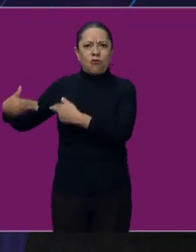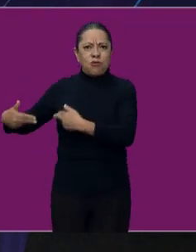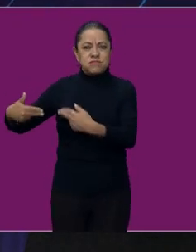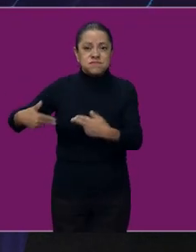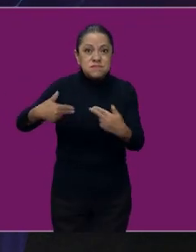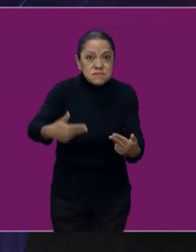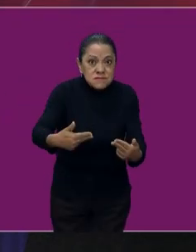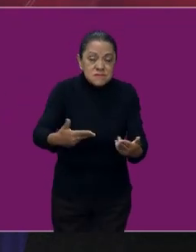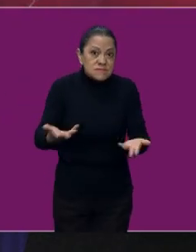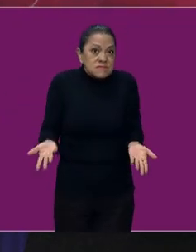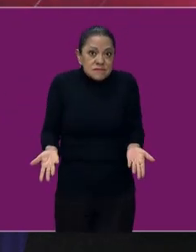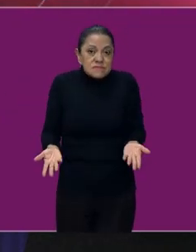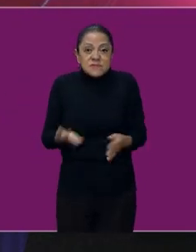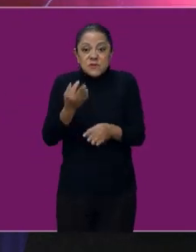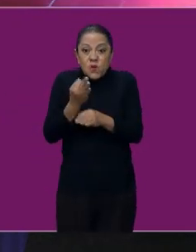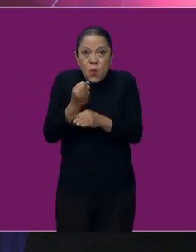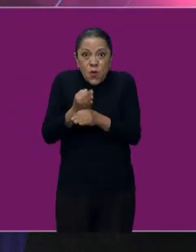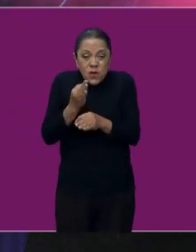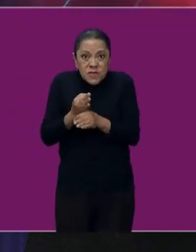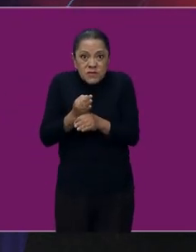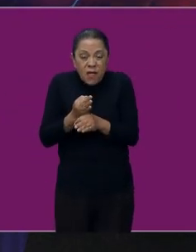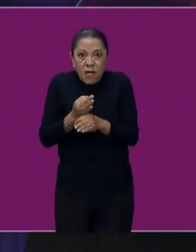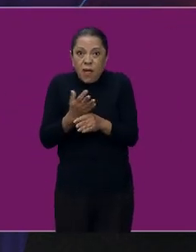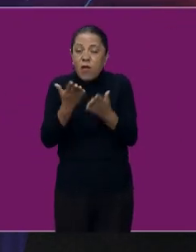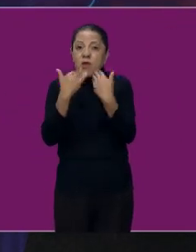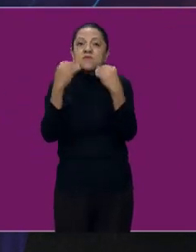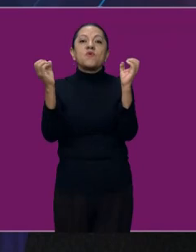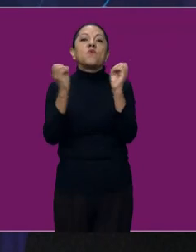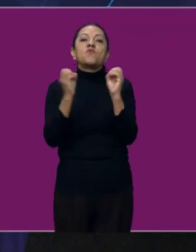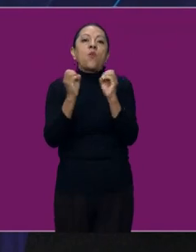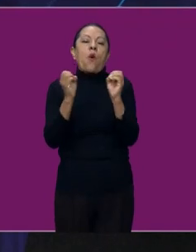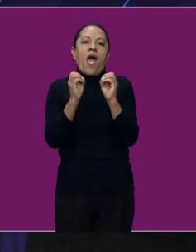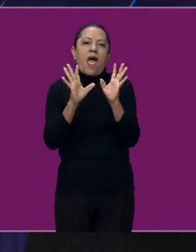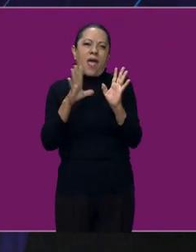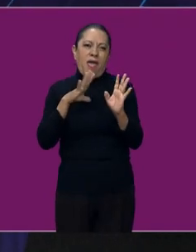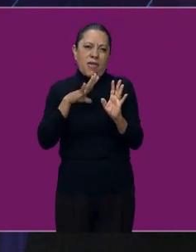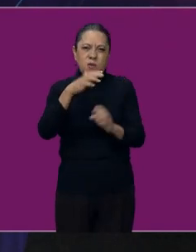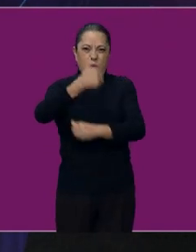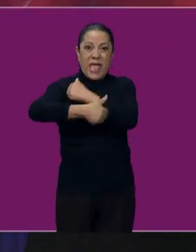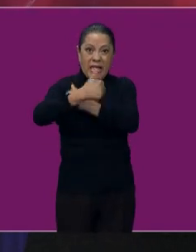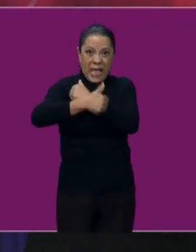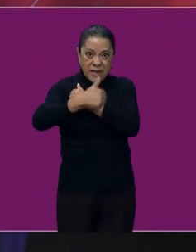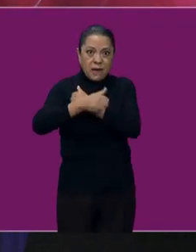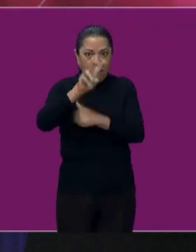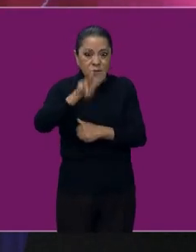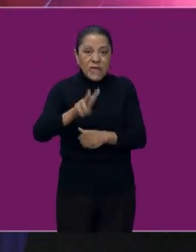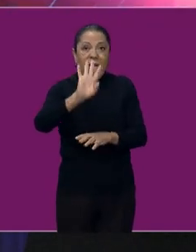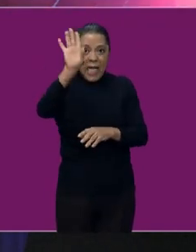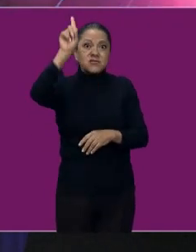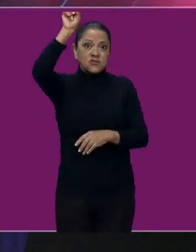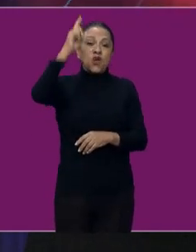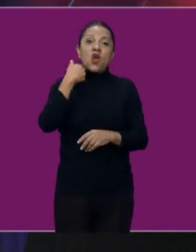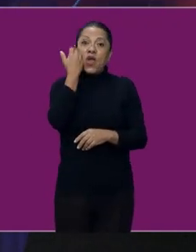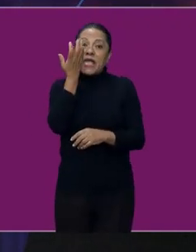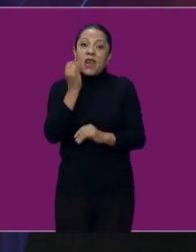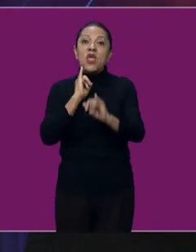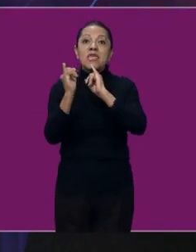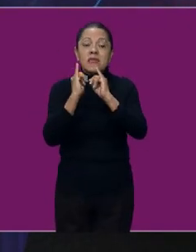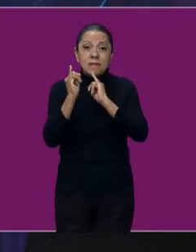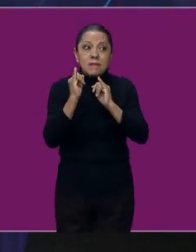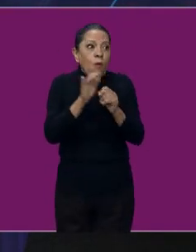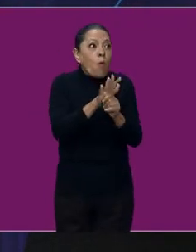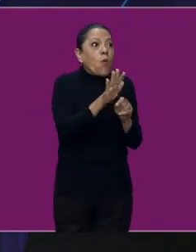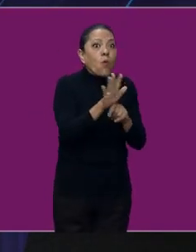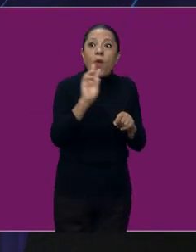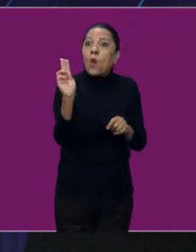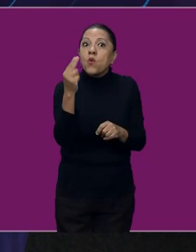hasta ahorita no había una como una carrera realmente así que quiero hacer intérprete arme toda la universidad de estudiar esta